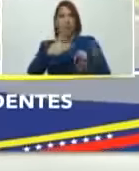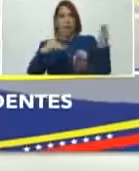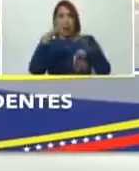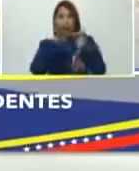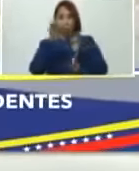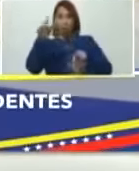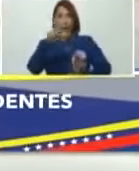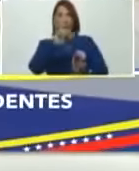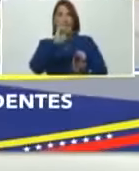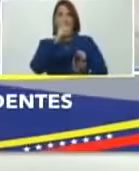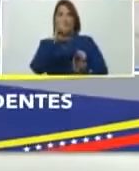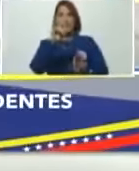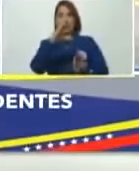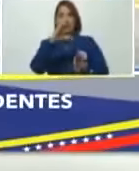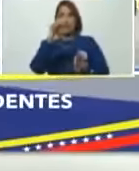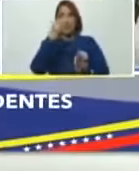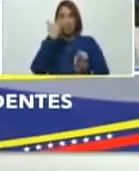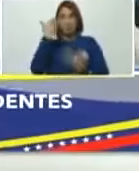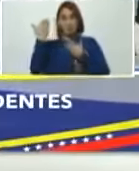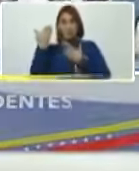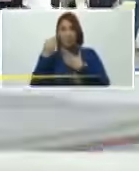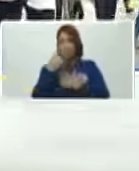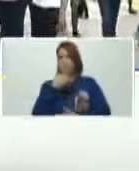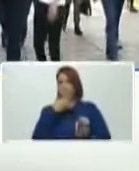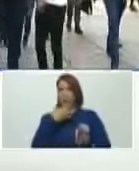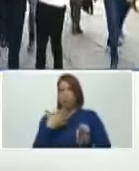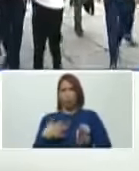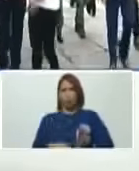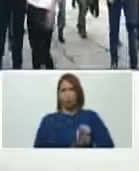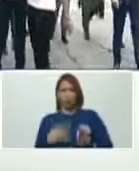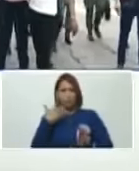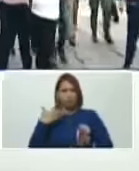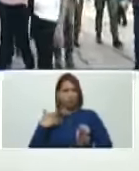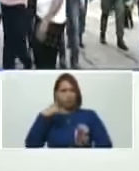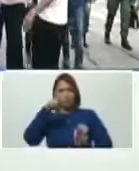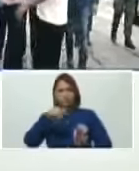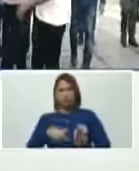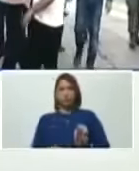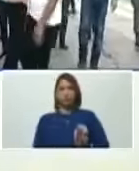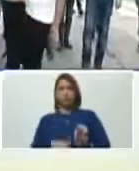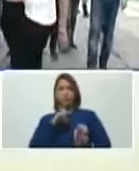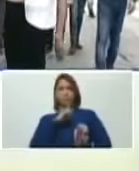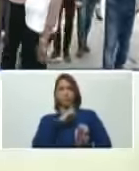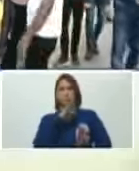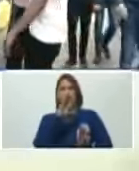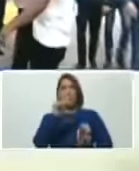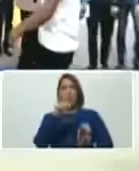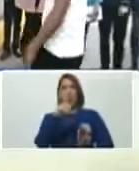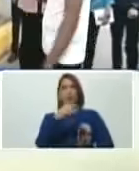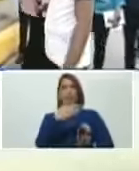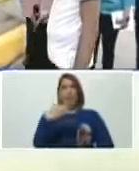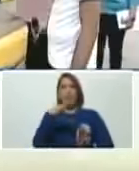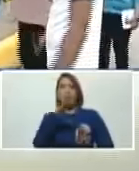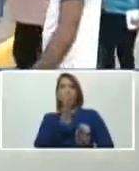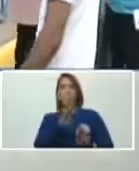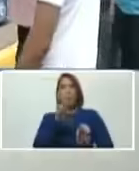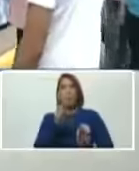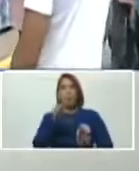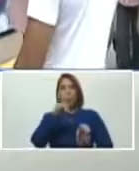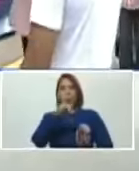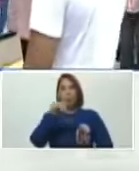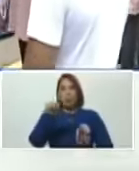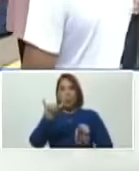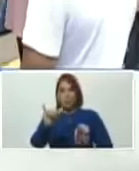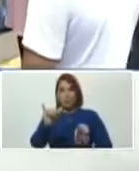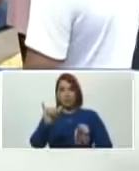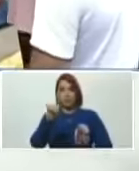reggaetonero, pues, famoso, el Chubito, mejor conocido como el Bad Bunny de Altos del Lírice. Mi saludo, pues, a